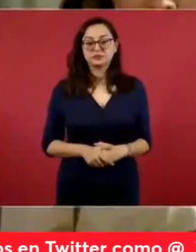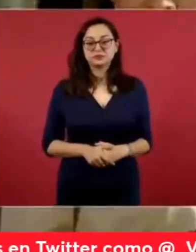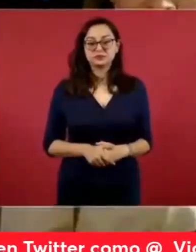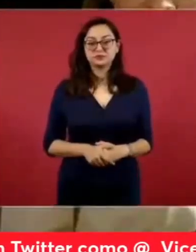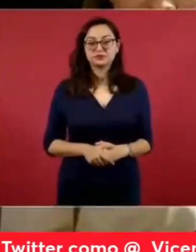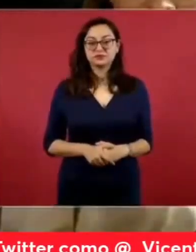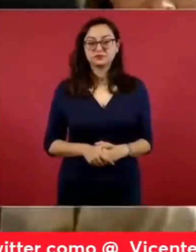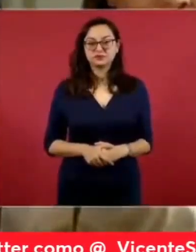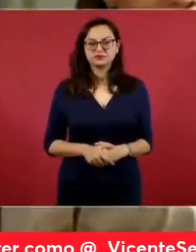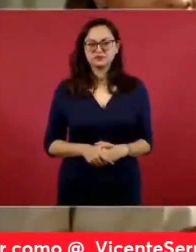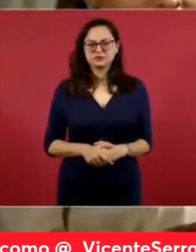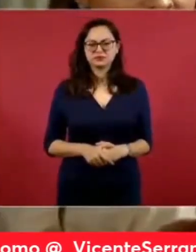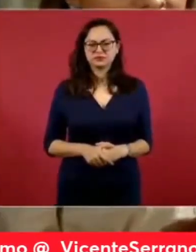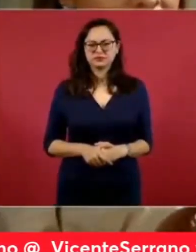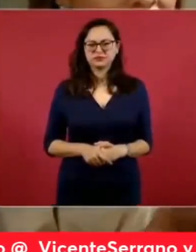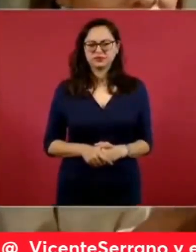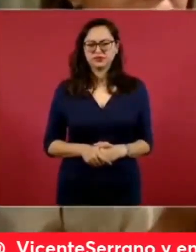Antes,